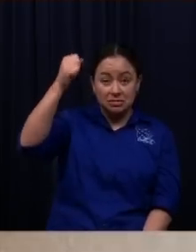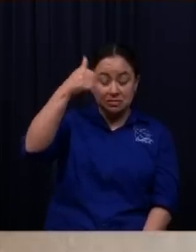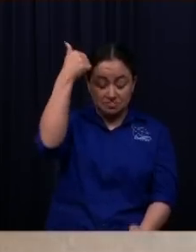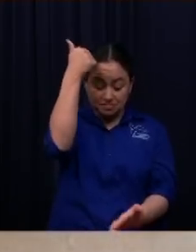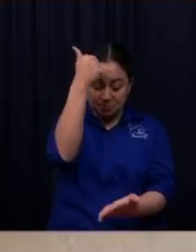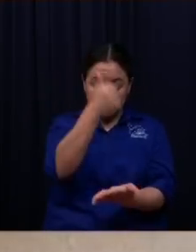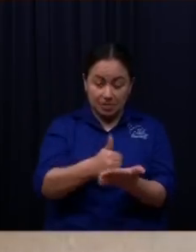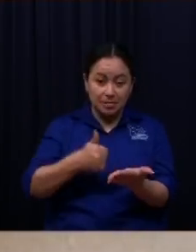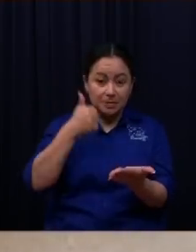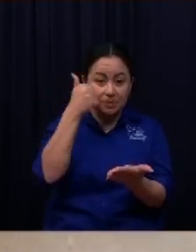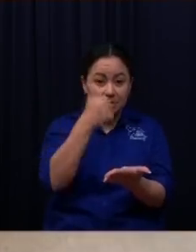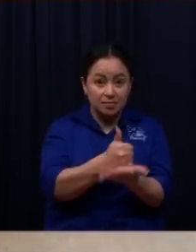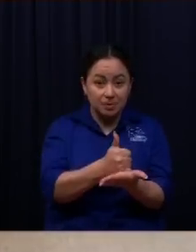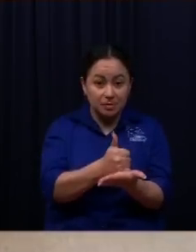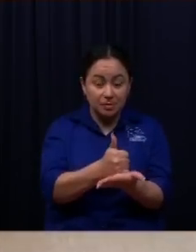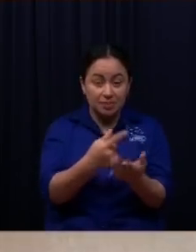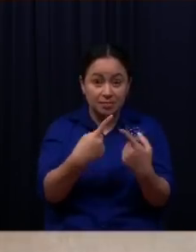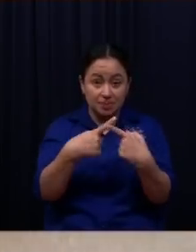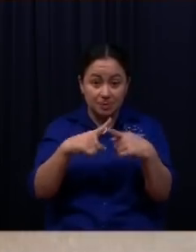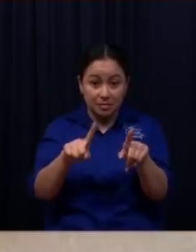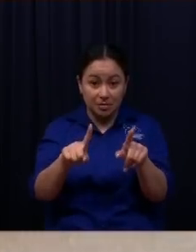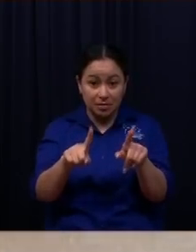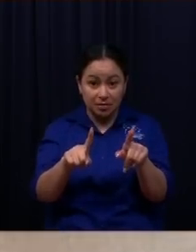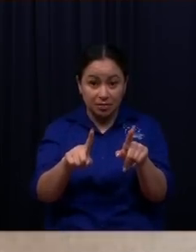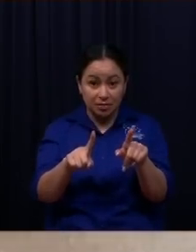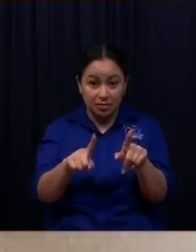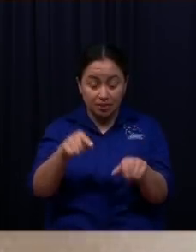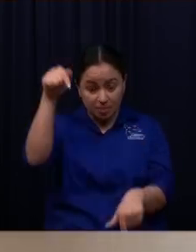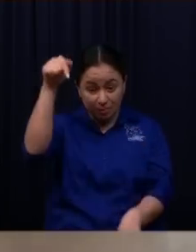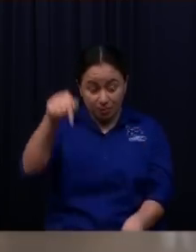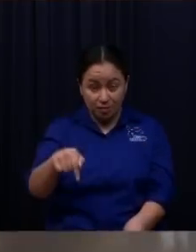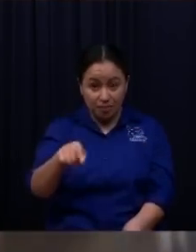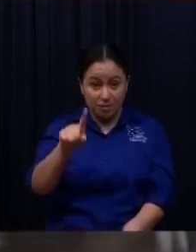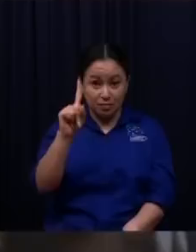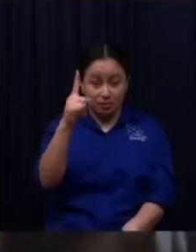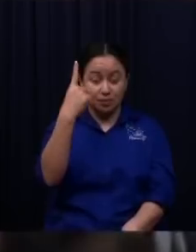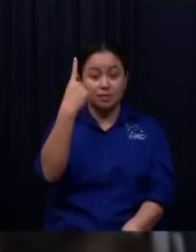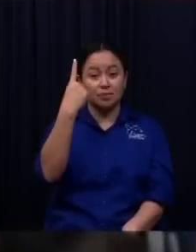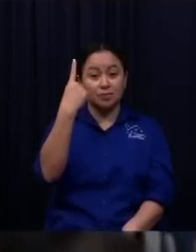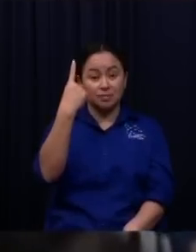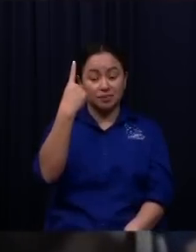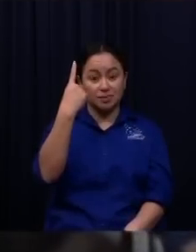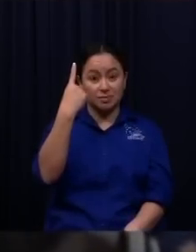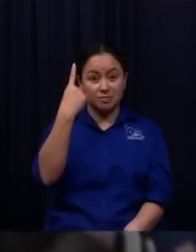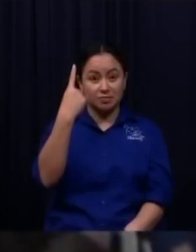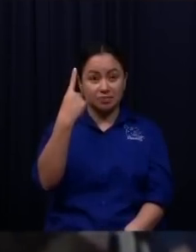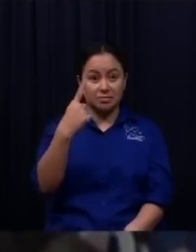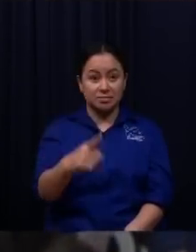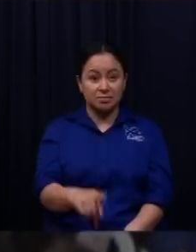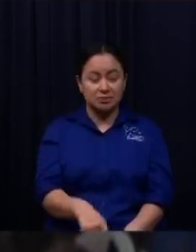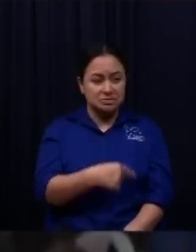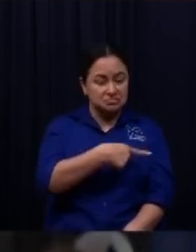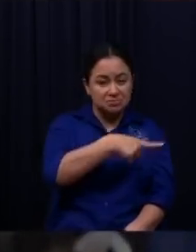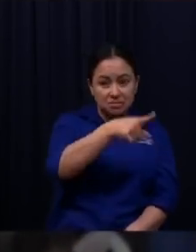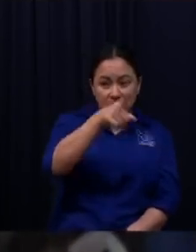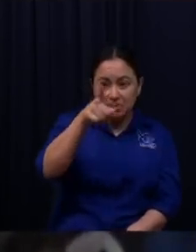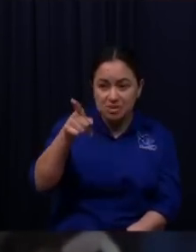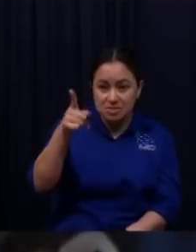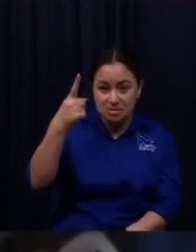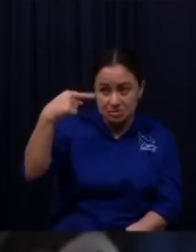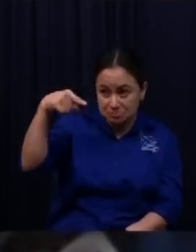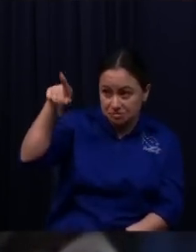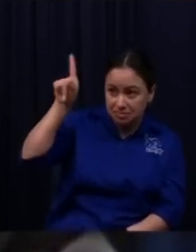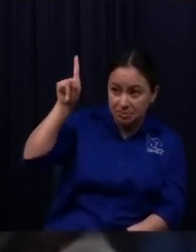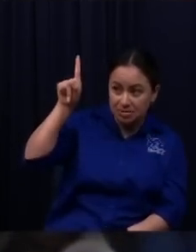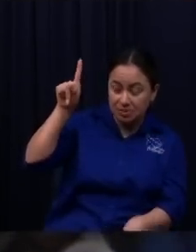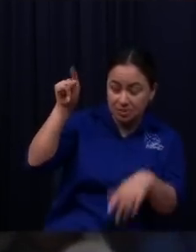pero vigente solo uno. Si alguien más quiere ir al otro altar,